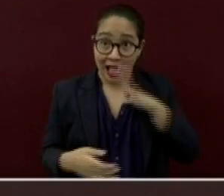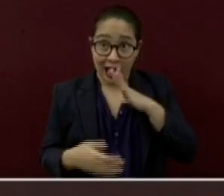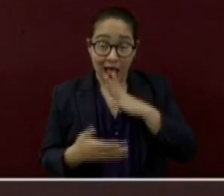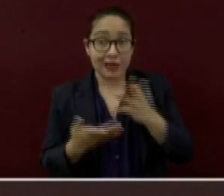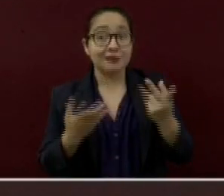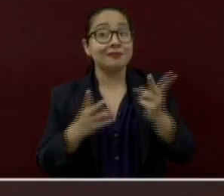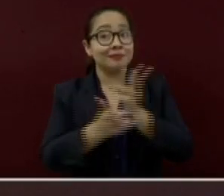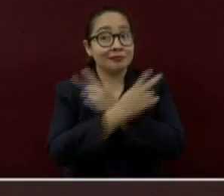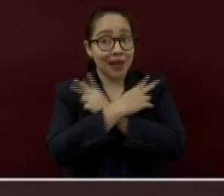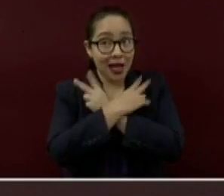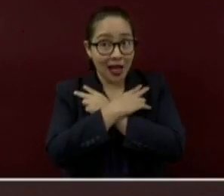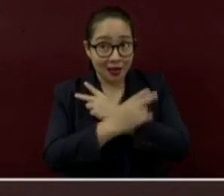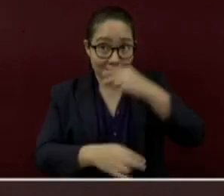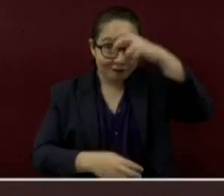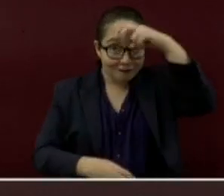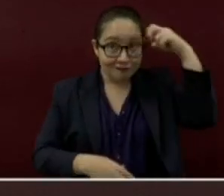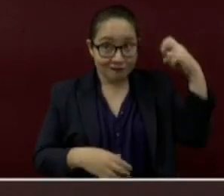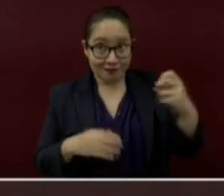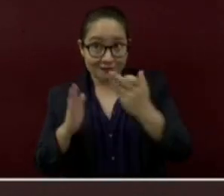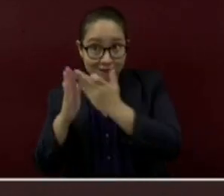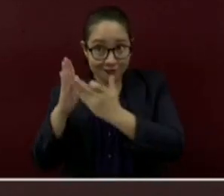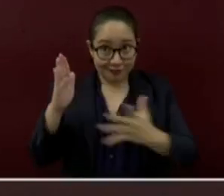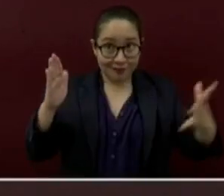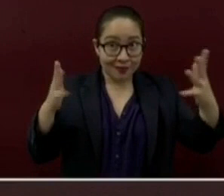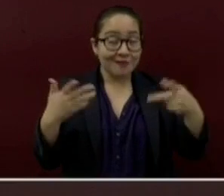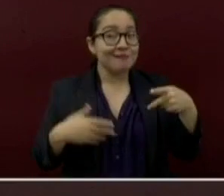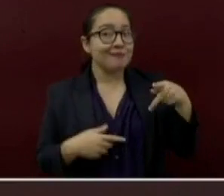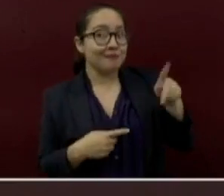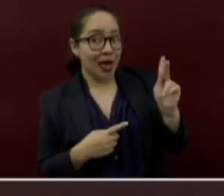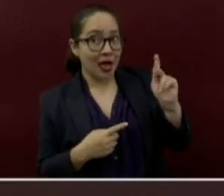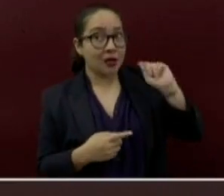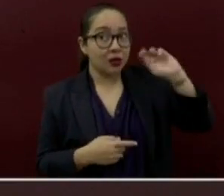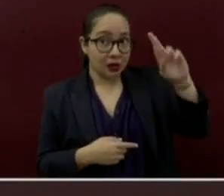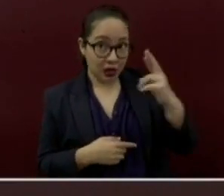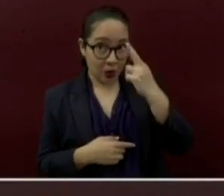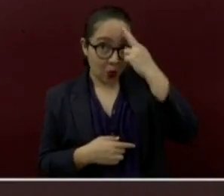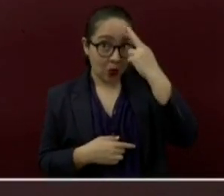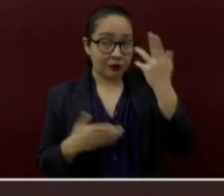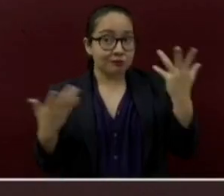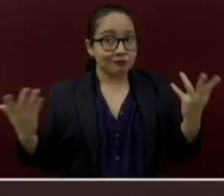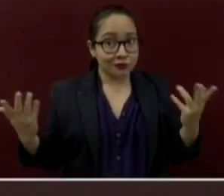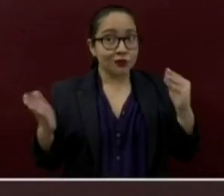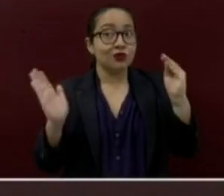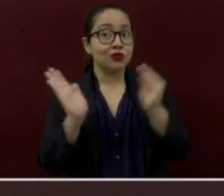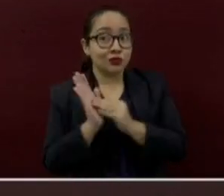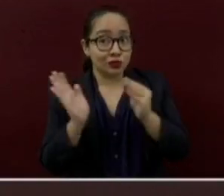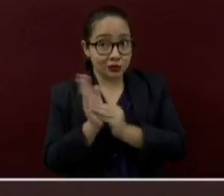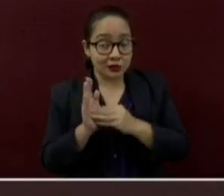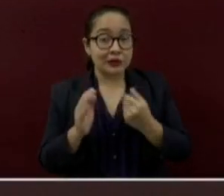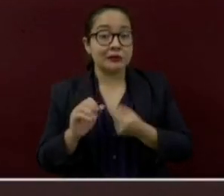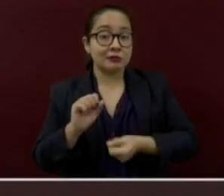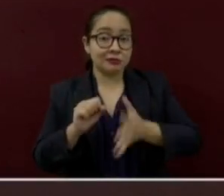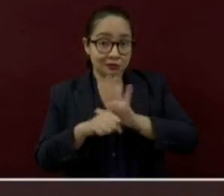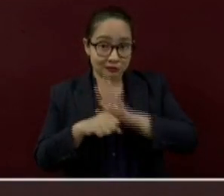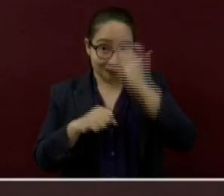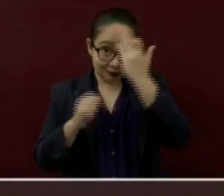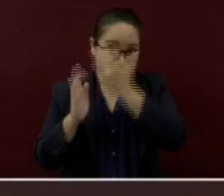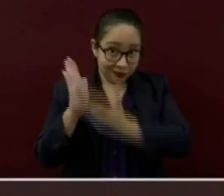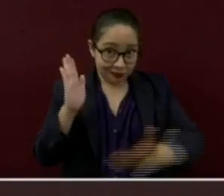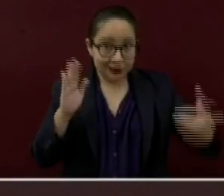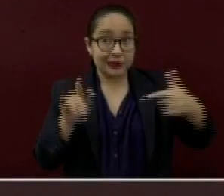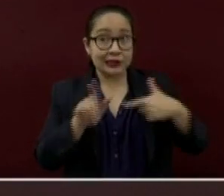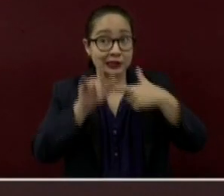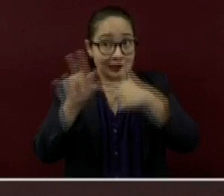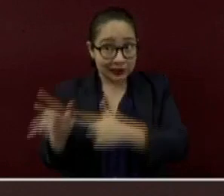las vacaciones de verano sin embargo no debemos olvidar que aún nos encontramos en pandemia por lo cual